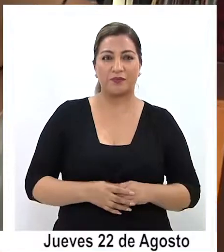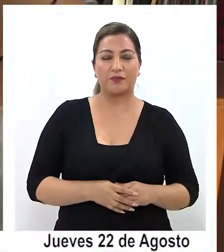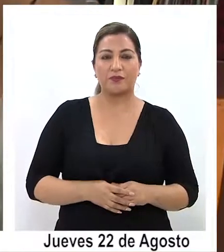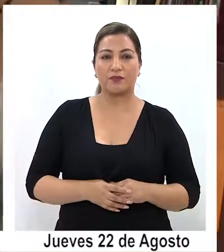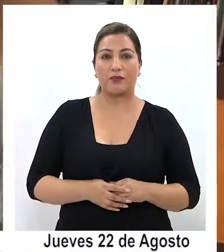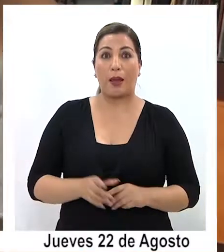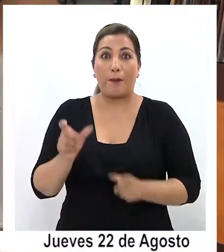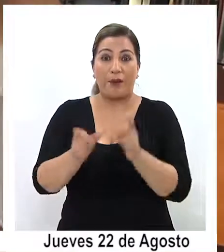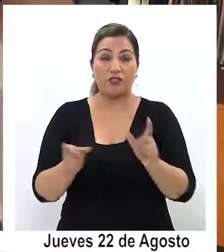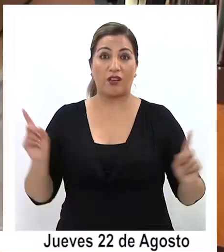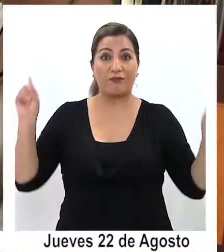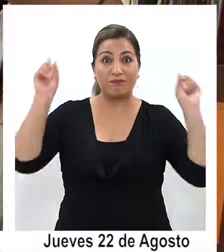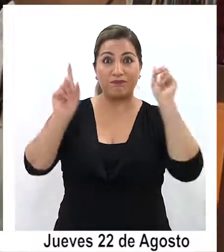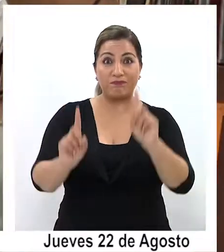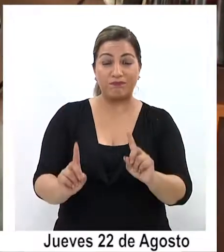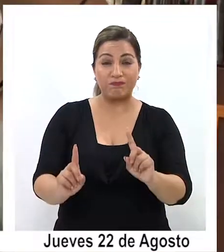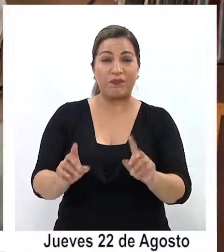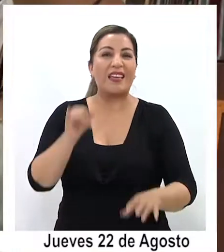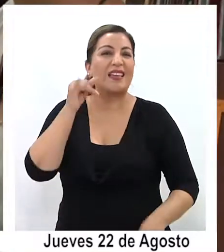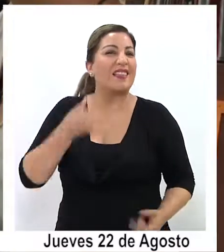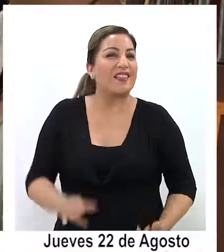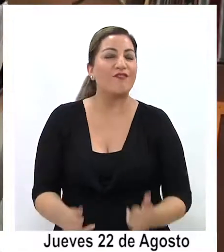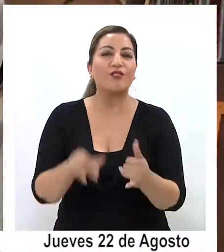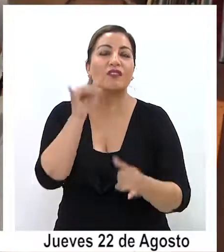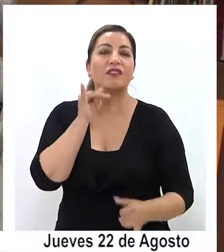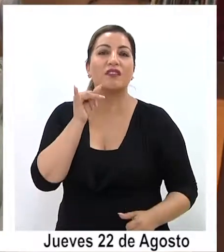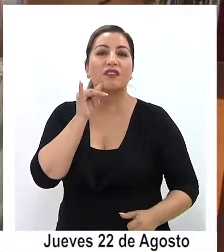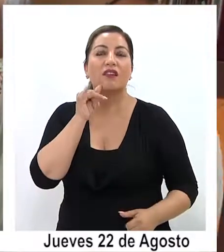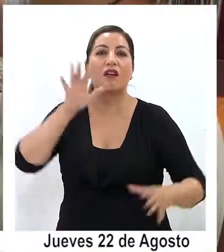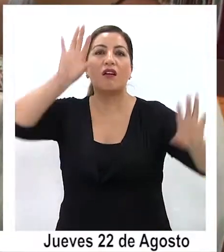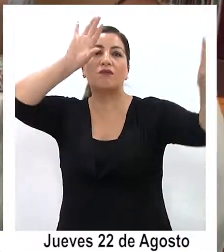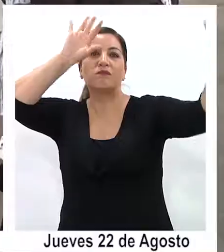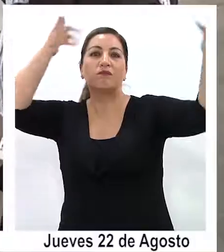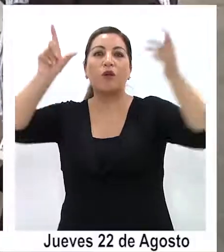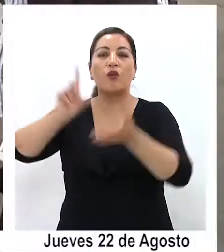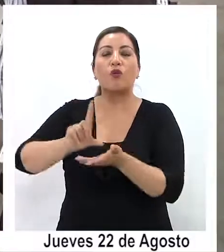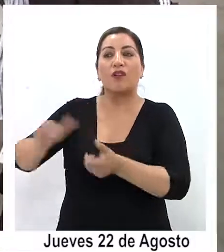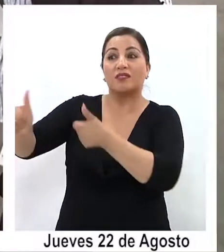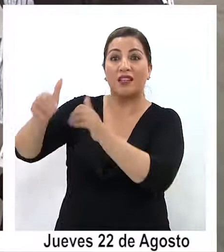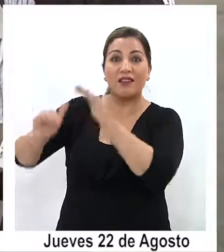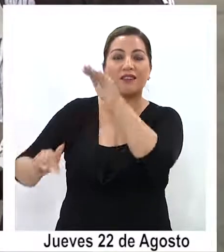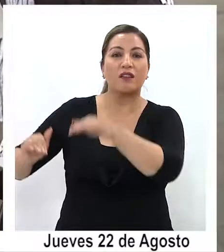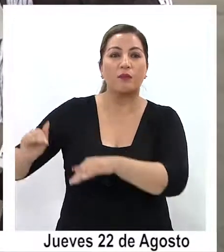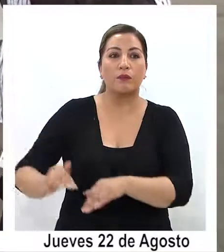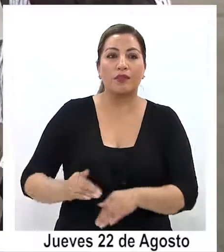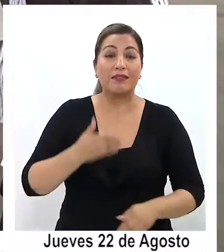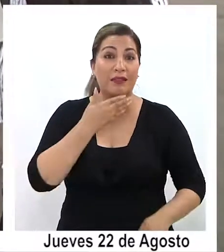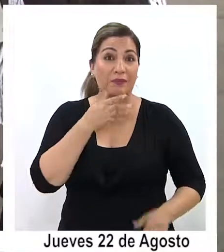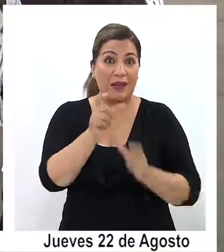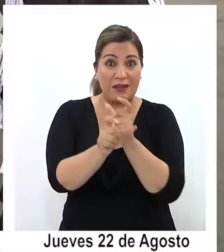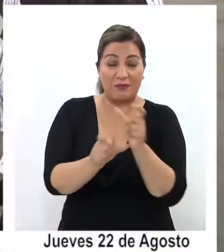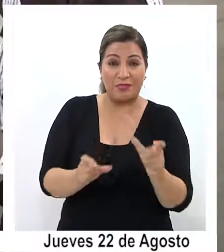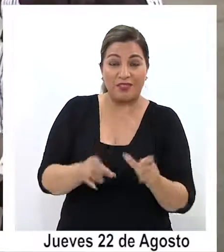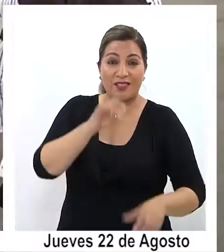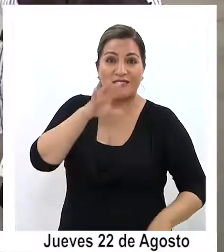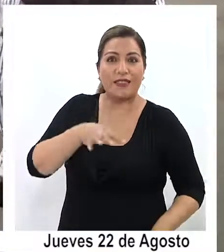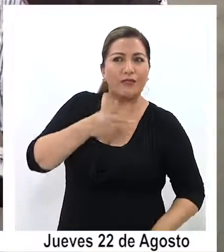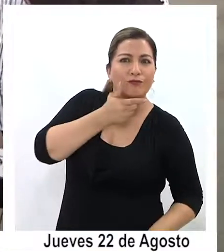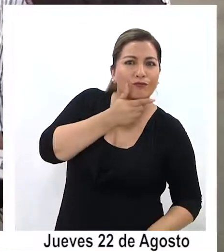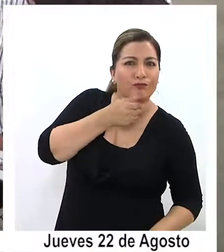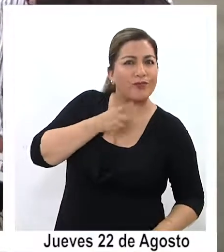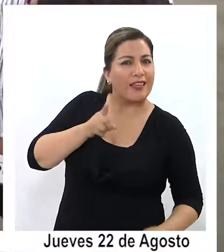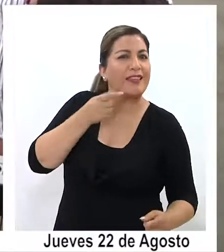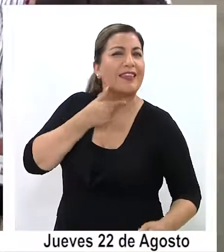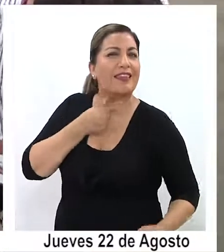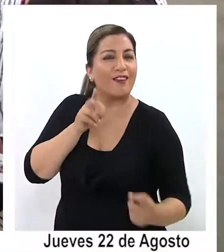Visitantes que disfrutan Iquique por su clima, sus áreas costeras y la curiosidad de sus habitantes, que se llevan un buen